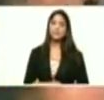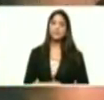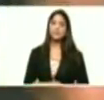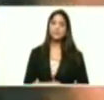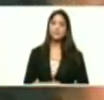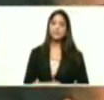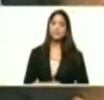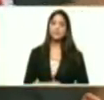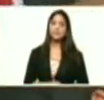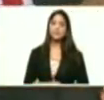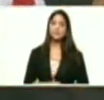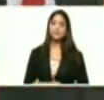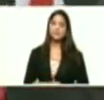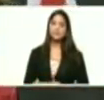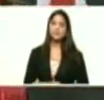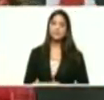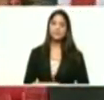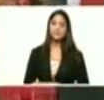bueno,